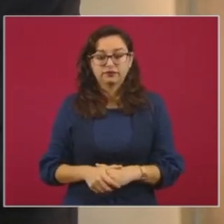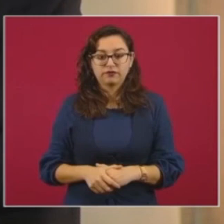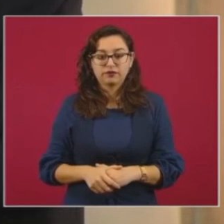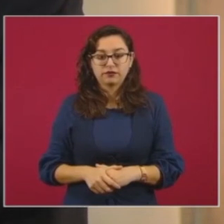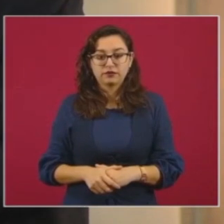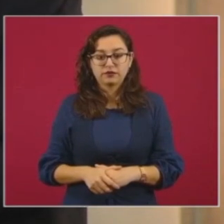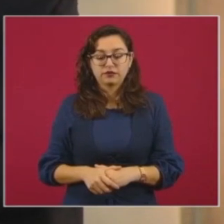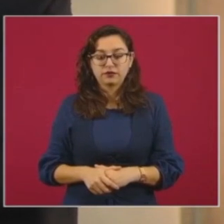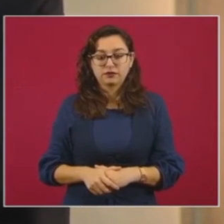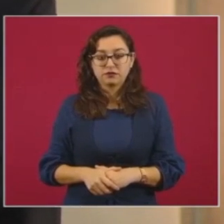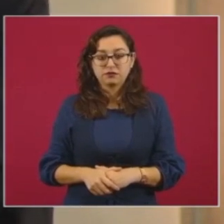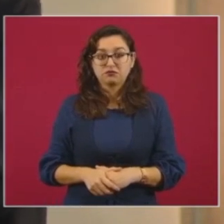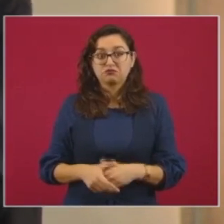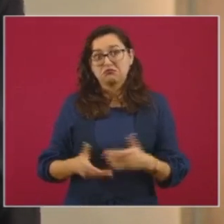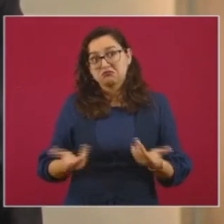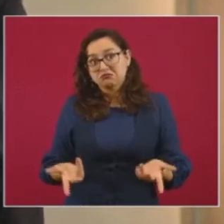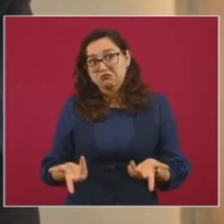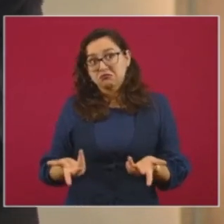una casa